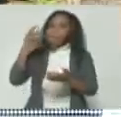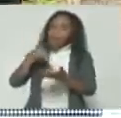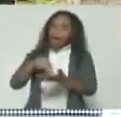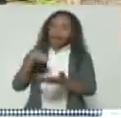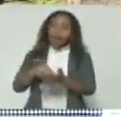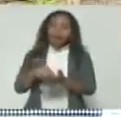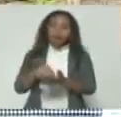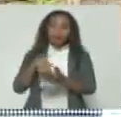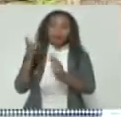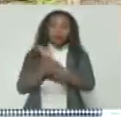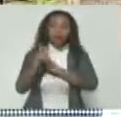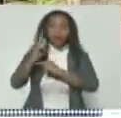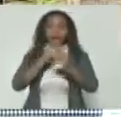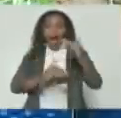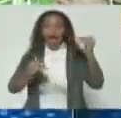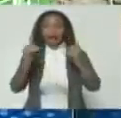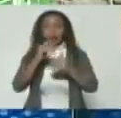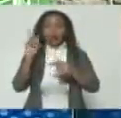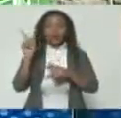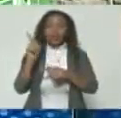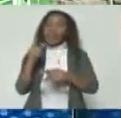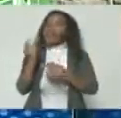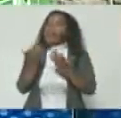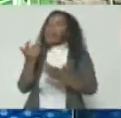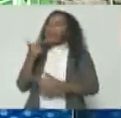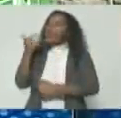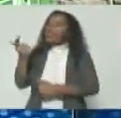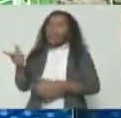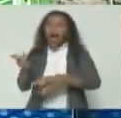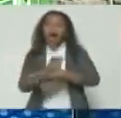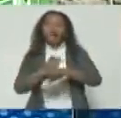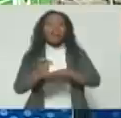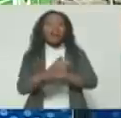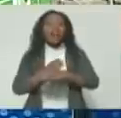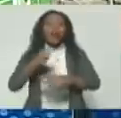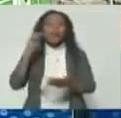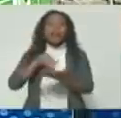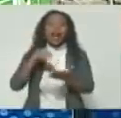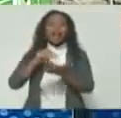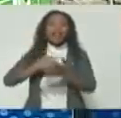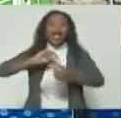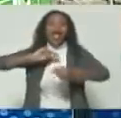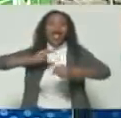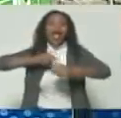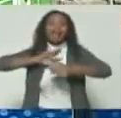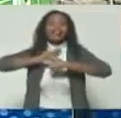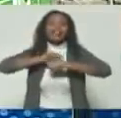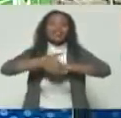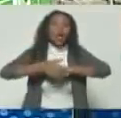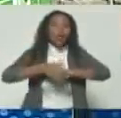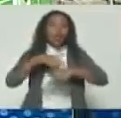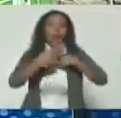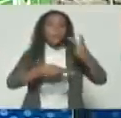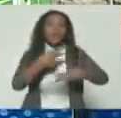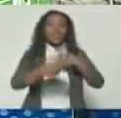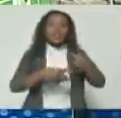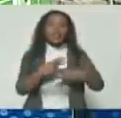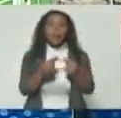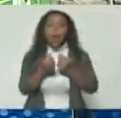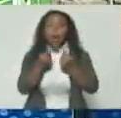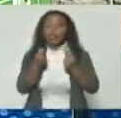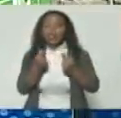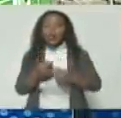Altos Mirandinos y acá en la zona. ¿Qué nos dice el gobernador de Miranda, Héctor Rodríguez, de los procesos productivos del